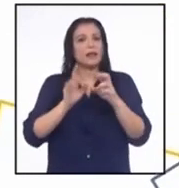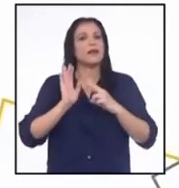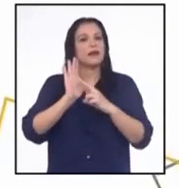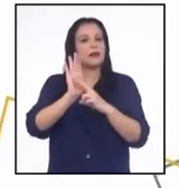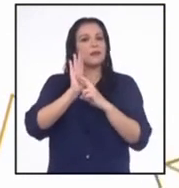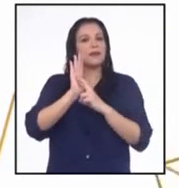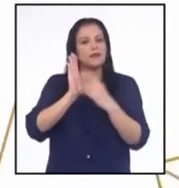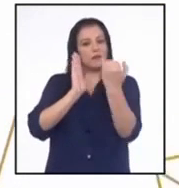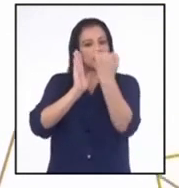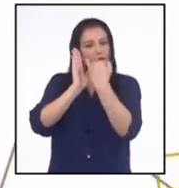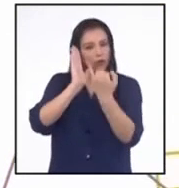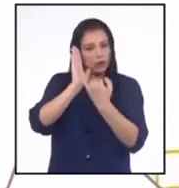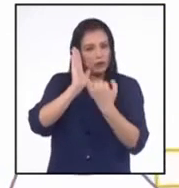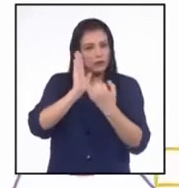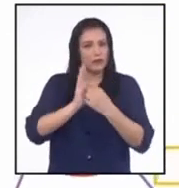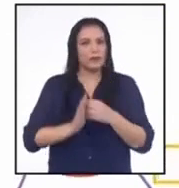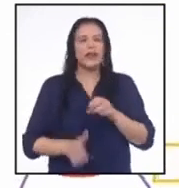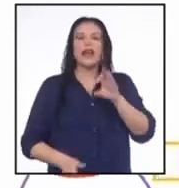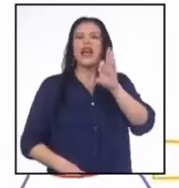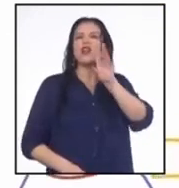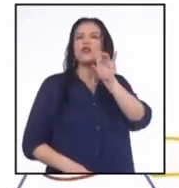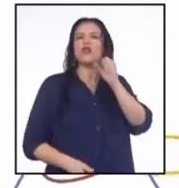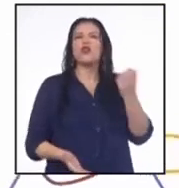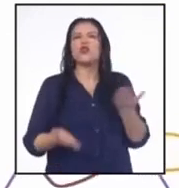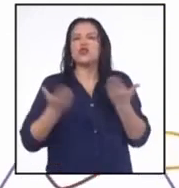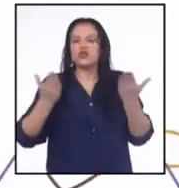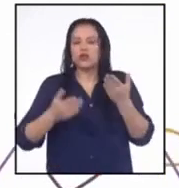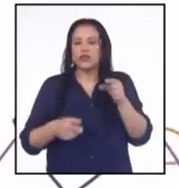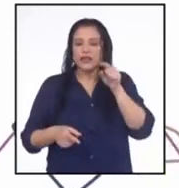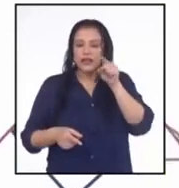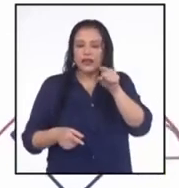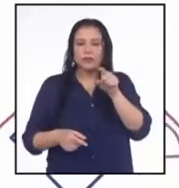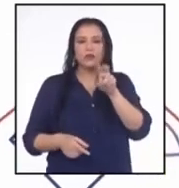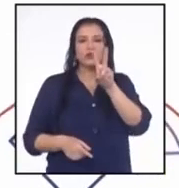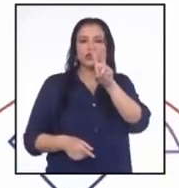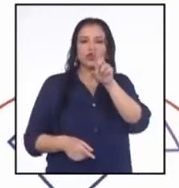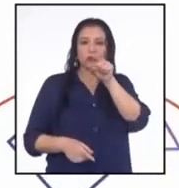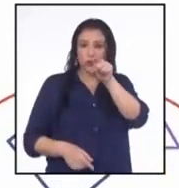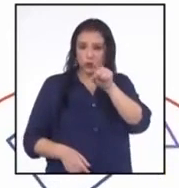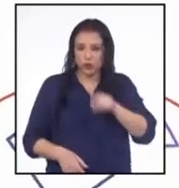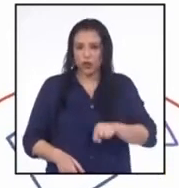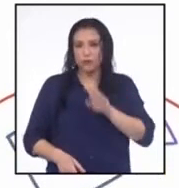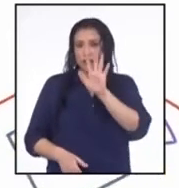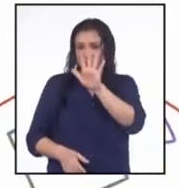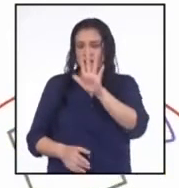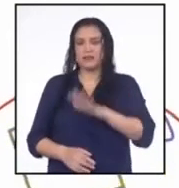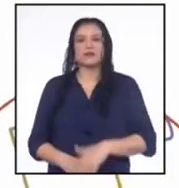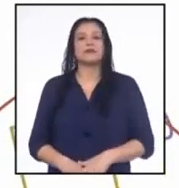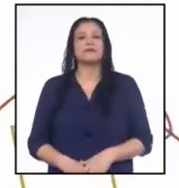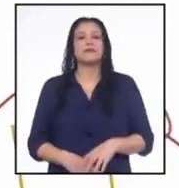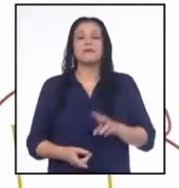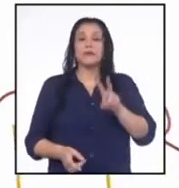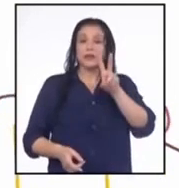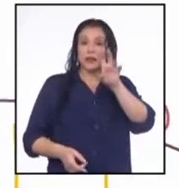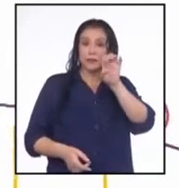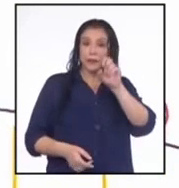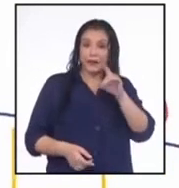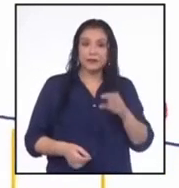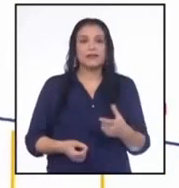representa gráficamente el foco ubicado en el punto 2, punto y coma 5, y